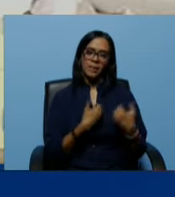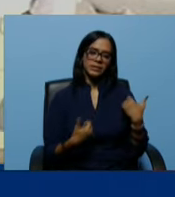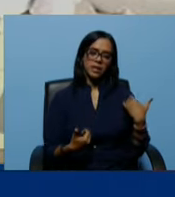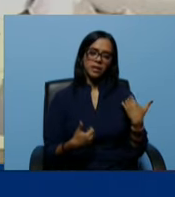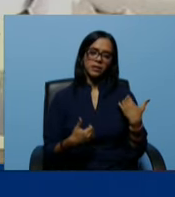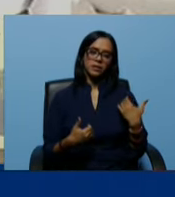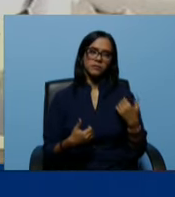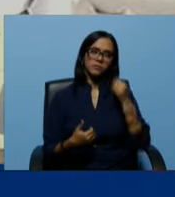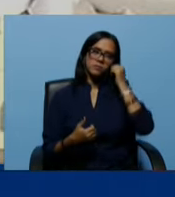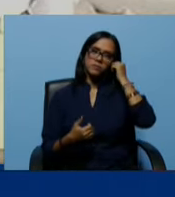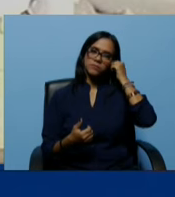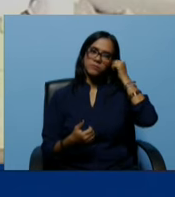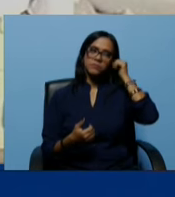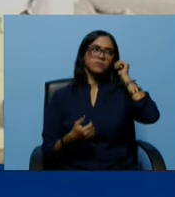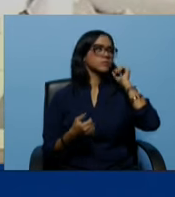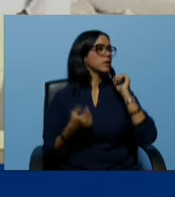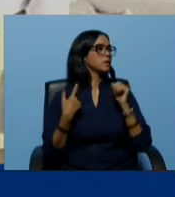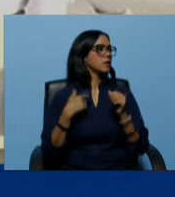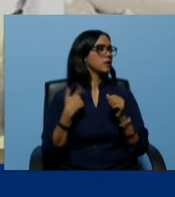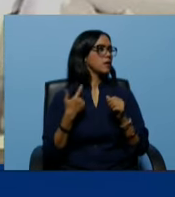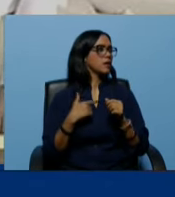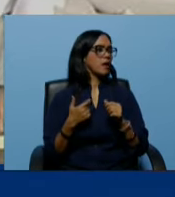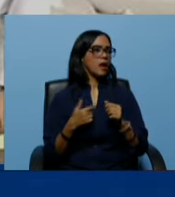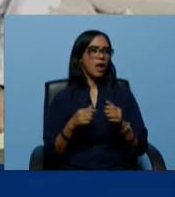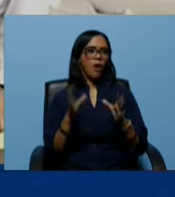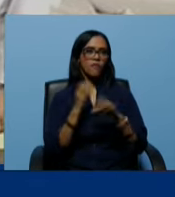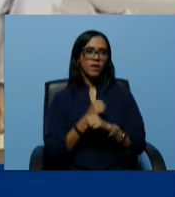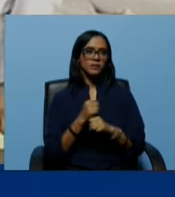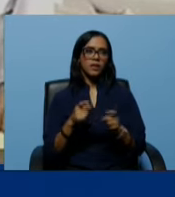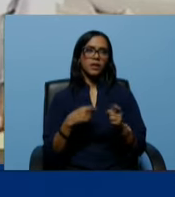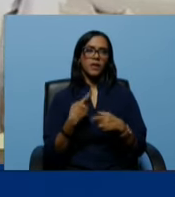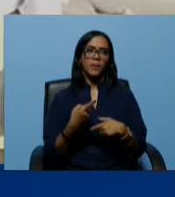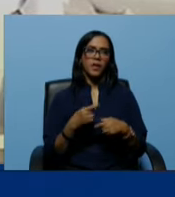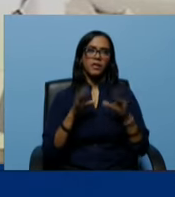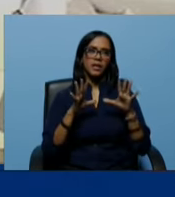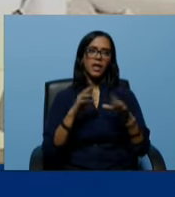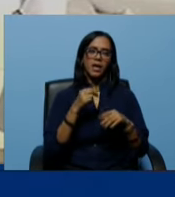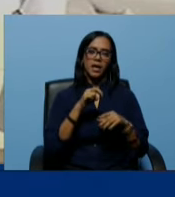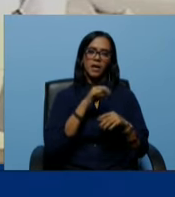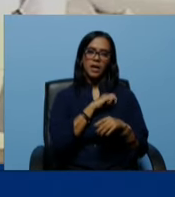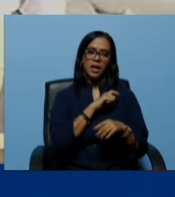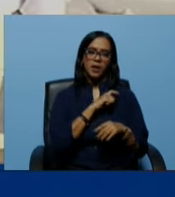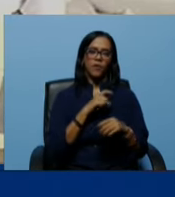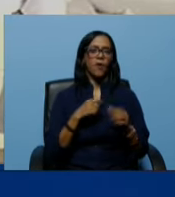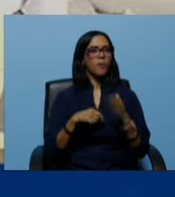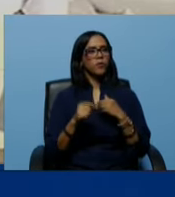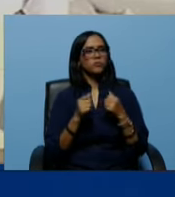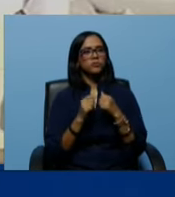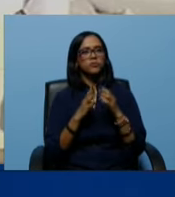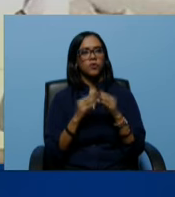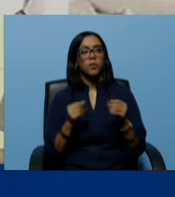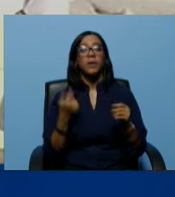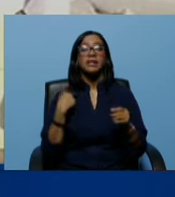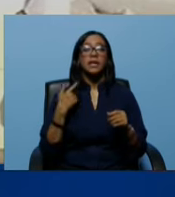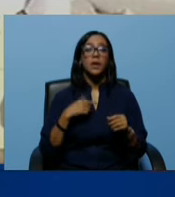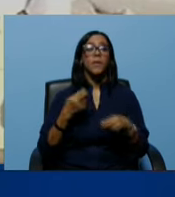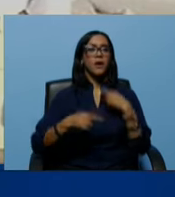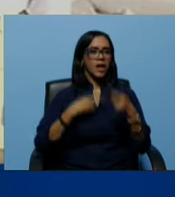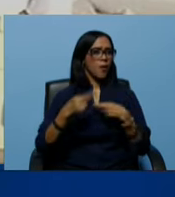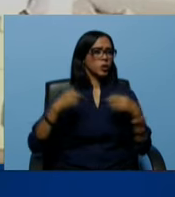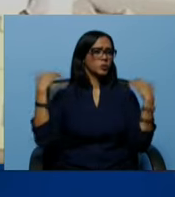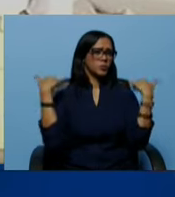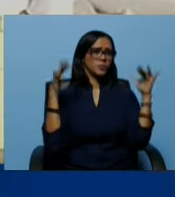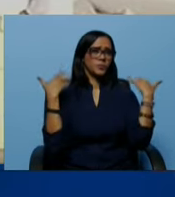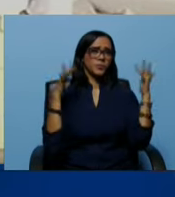ha remasterizado la confianza, y bueno, a partir del 10 de enero vamos con todo, porque ahora es que tenemos revolución para